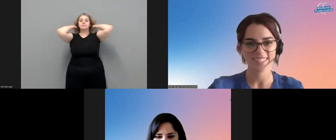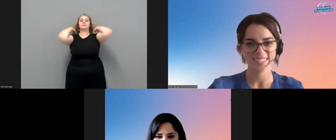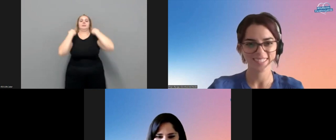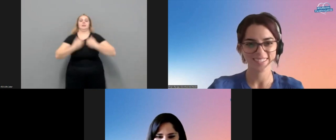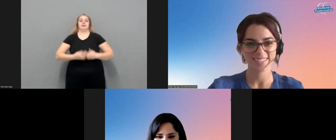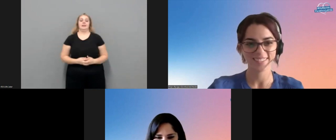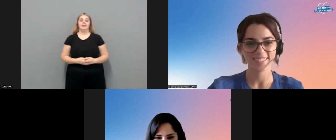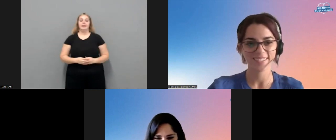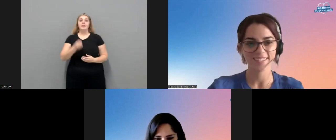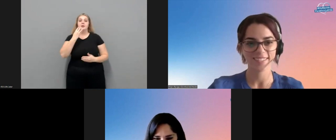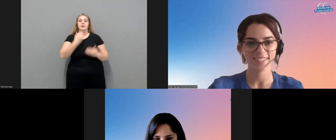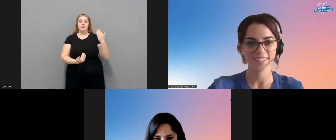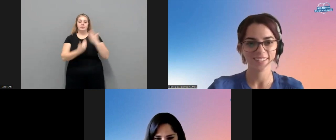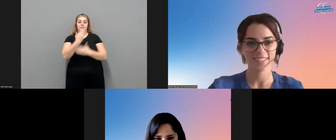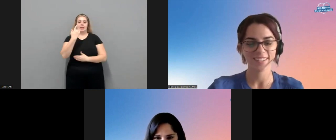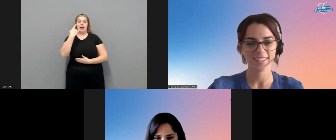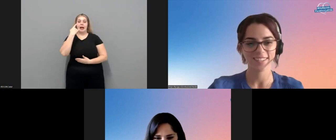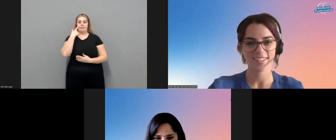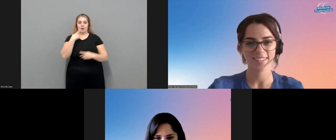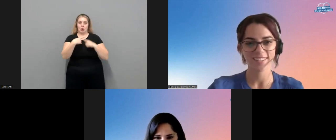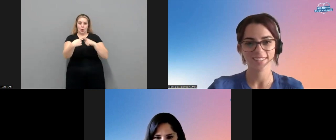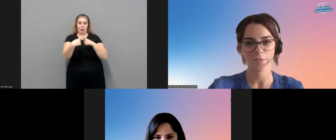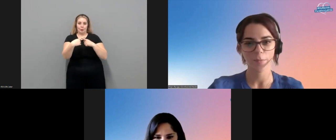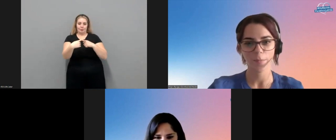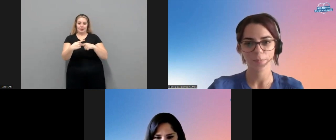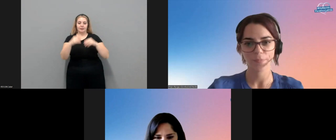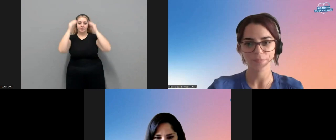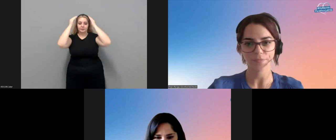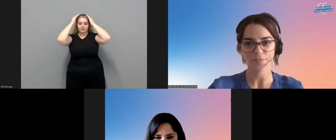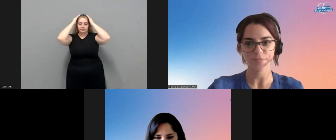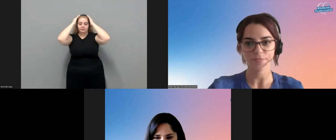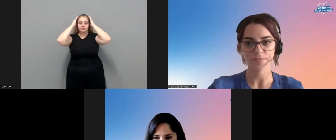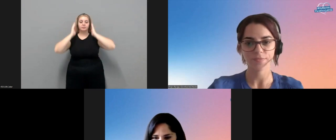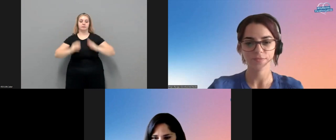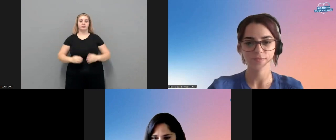días. A ver, ¿qué comparto?